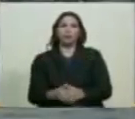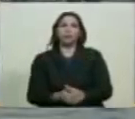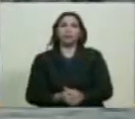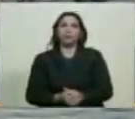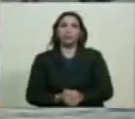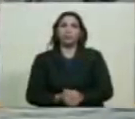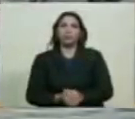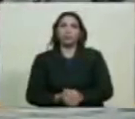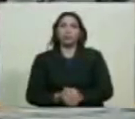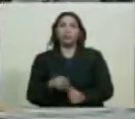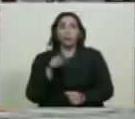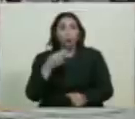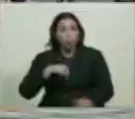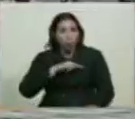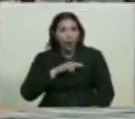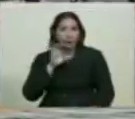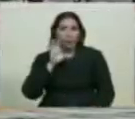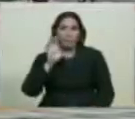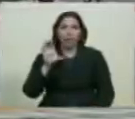Por eso nuestra patria